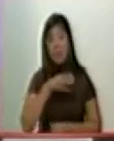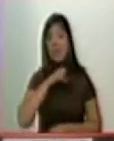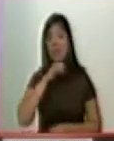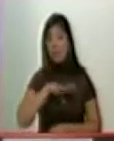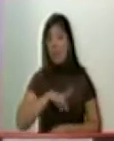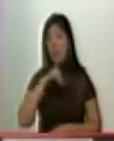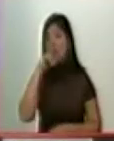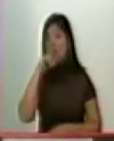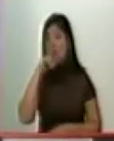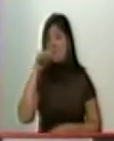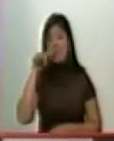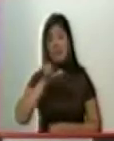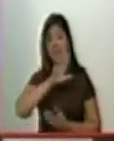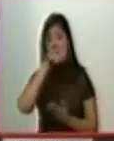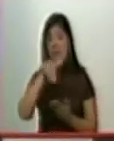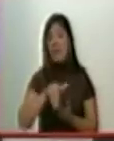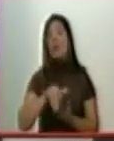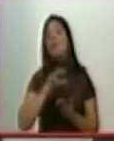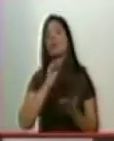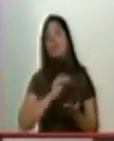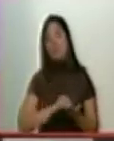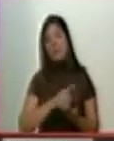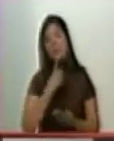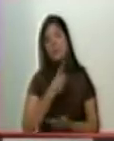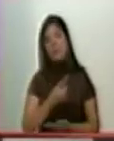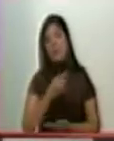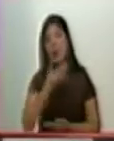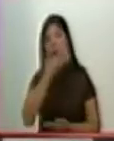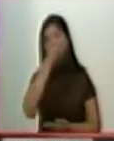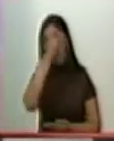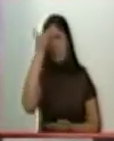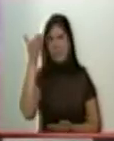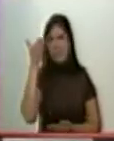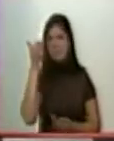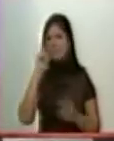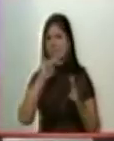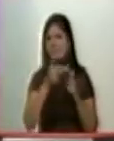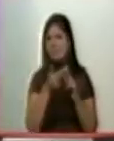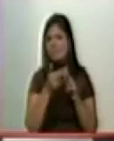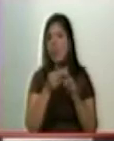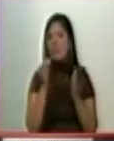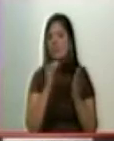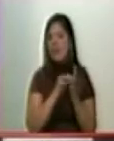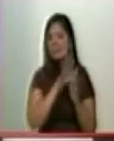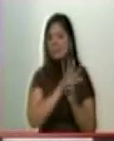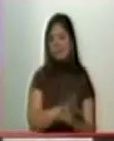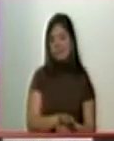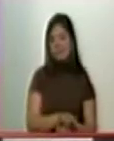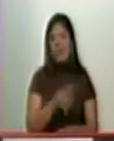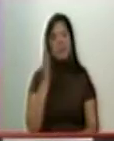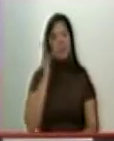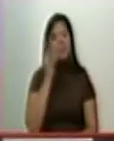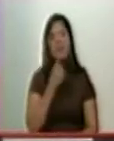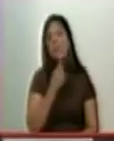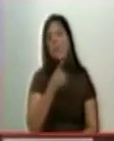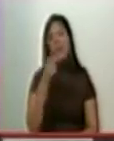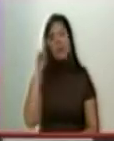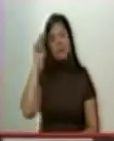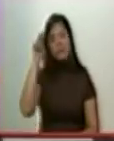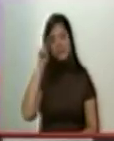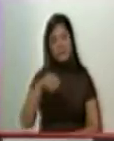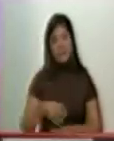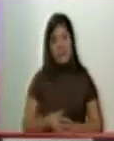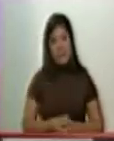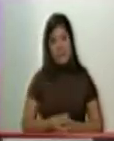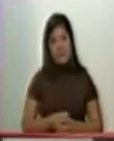oscura. Por eso reivindico las palabras: olvidar es volver a ser sometido, dijo Laura. Y